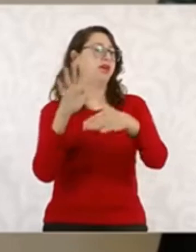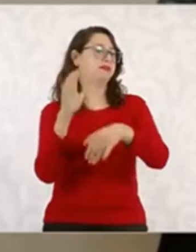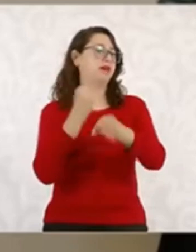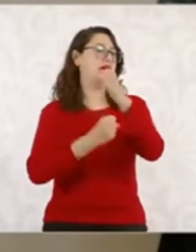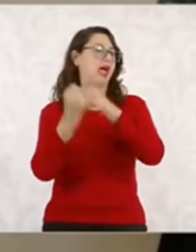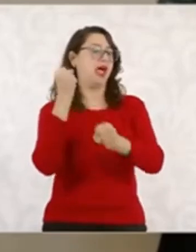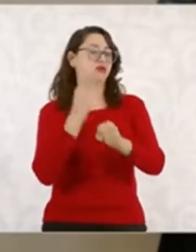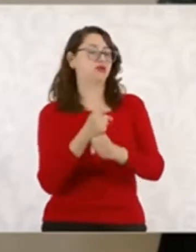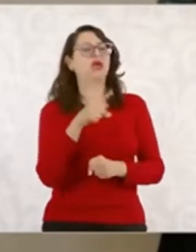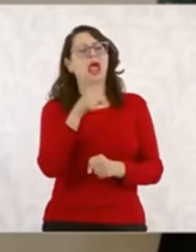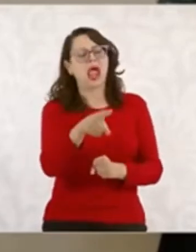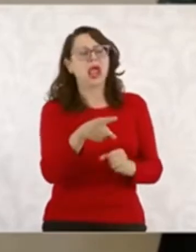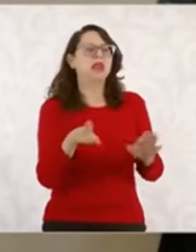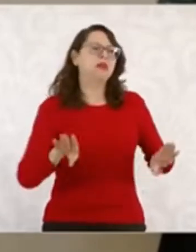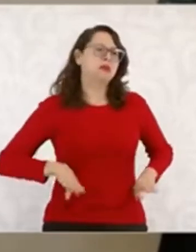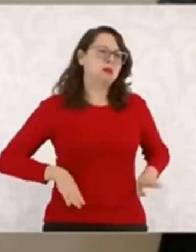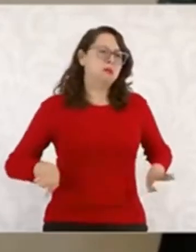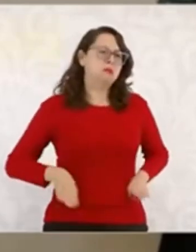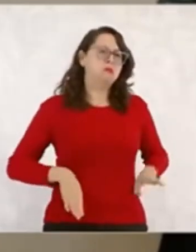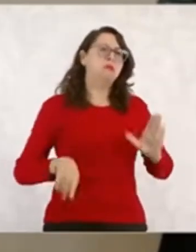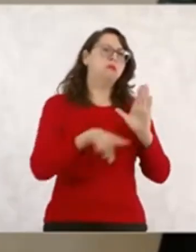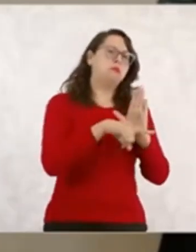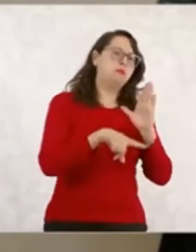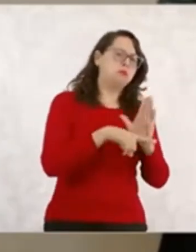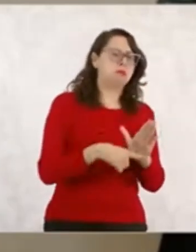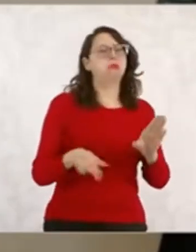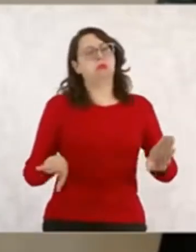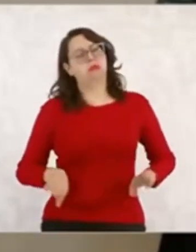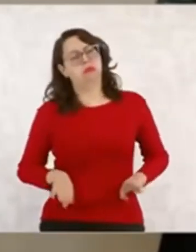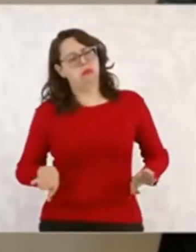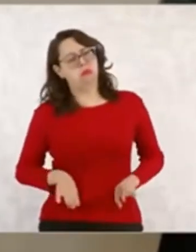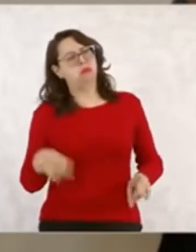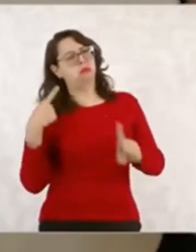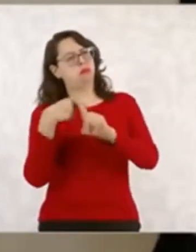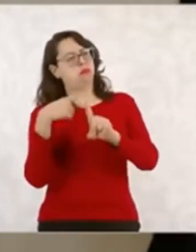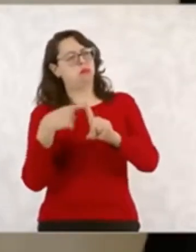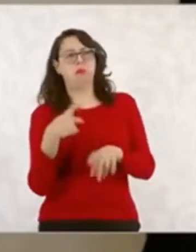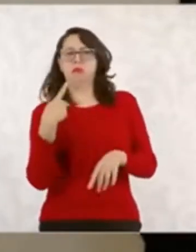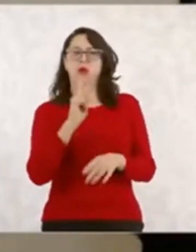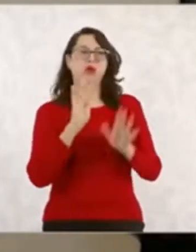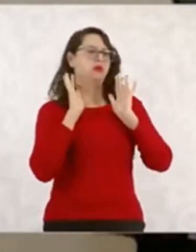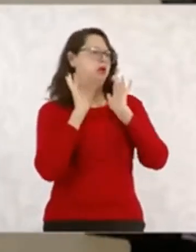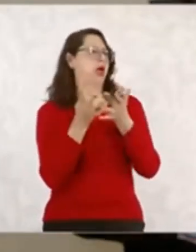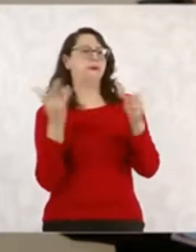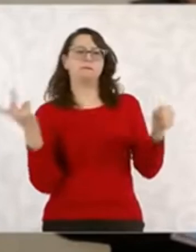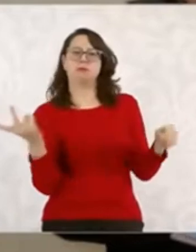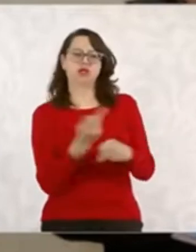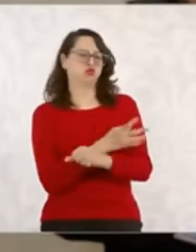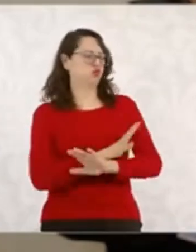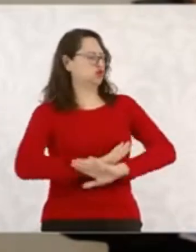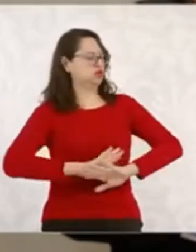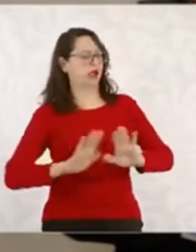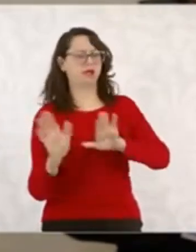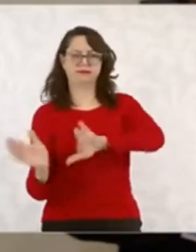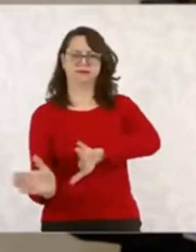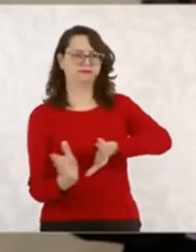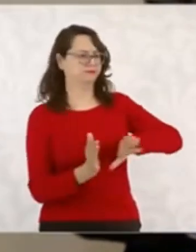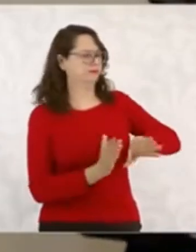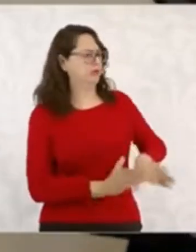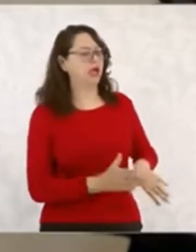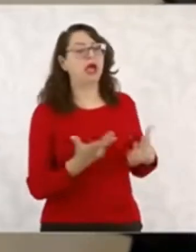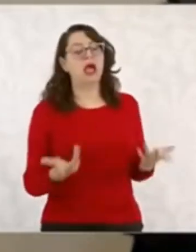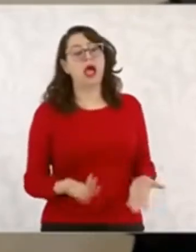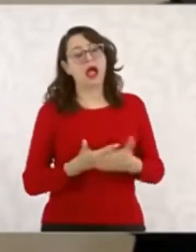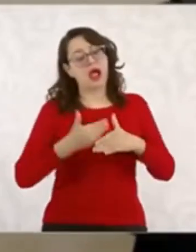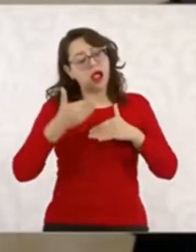no es culpable de los errores de sus sucesores. Incluso se atrevió a decir que si López Obrador y usted no